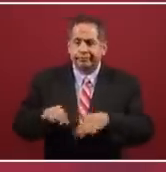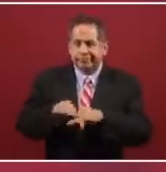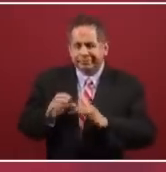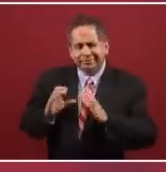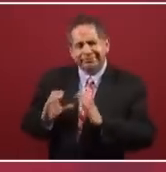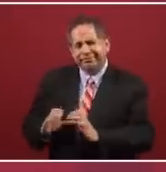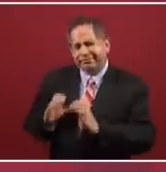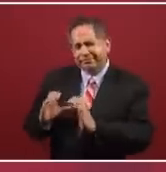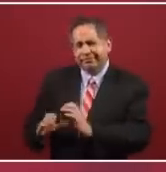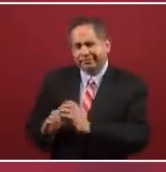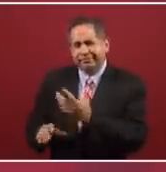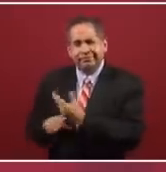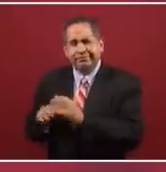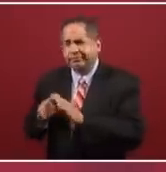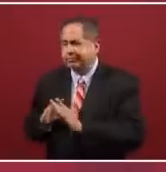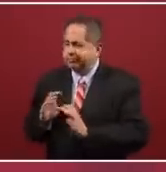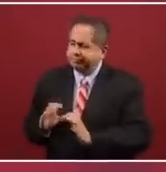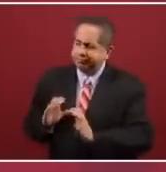cuidarlos.